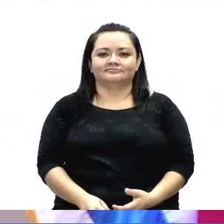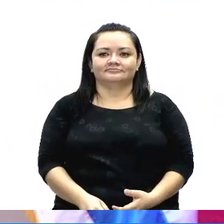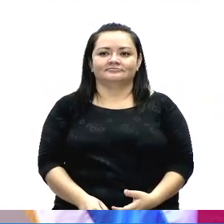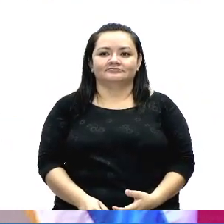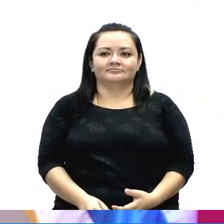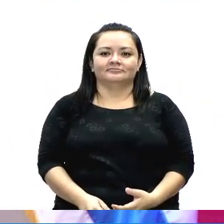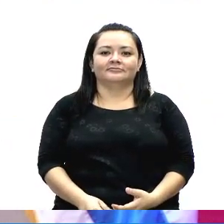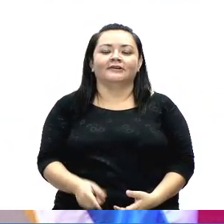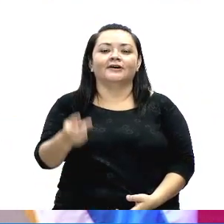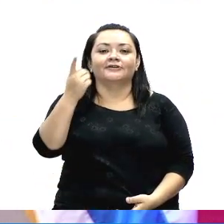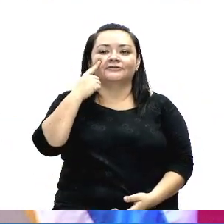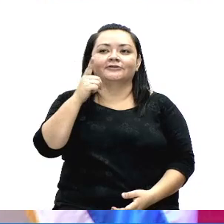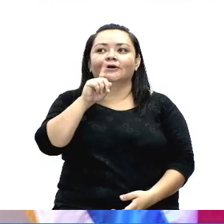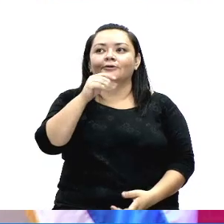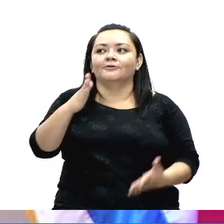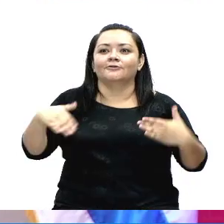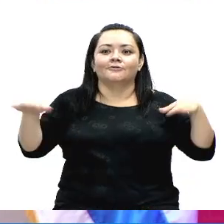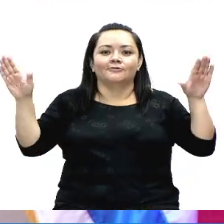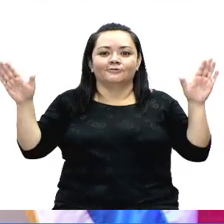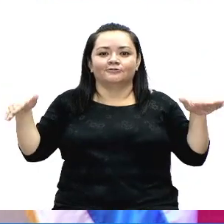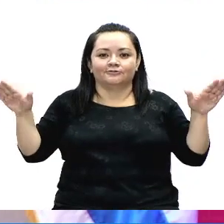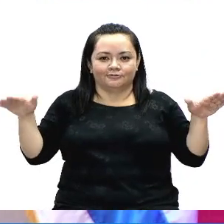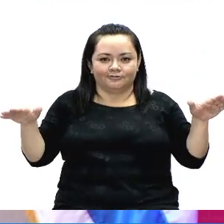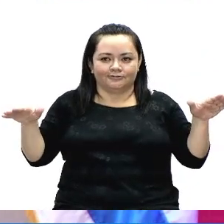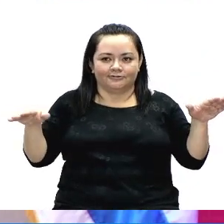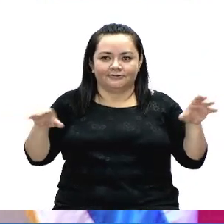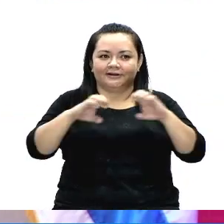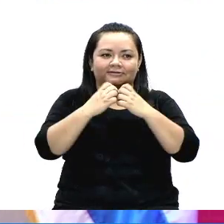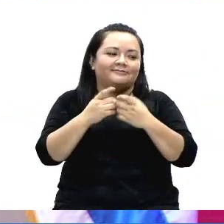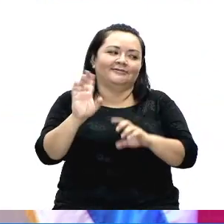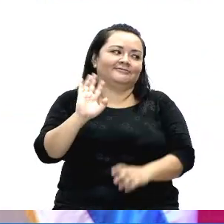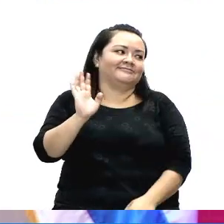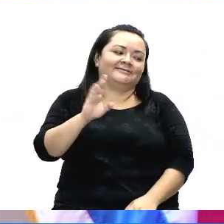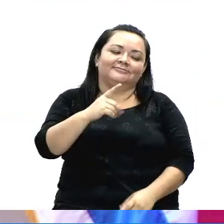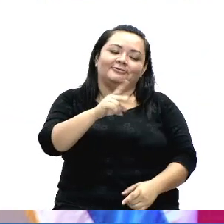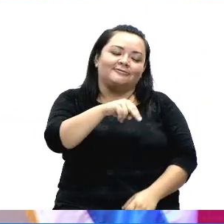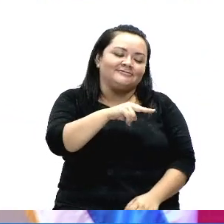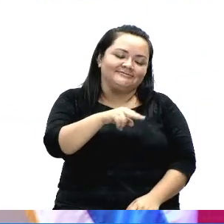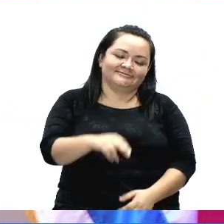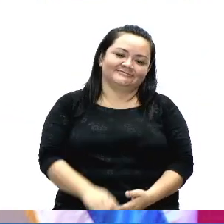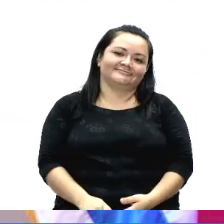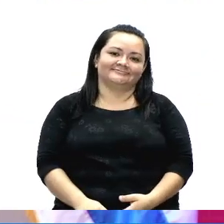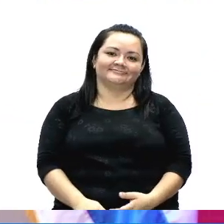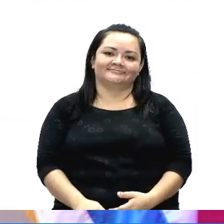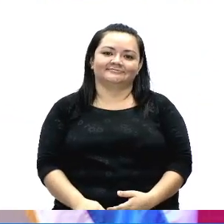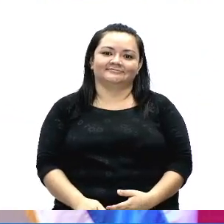donde vuelve el aire el hermano no al equipo de fútbol no porque estás perdido pobrecita